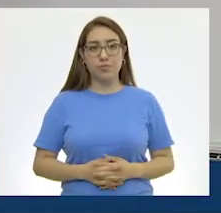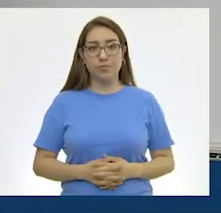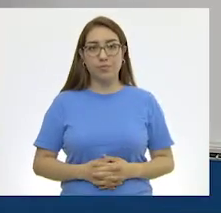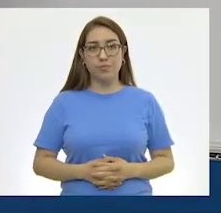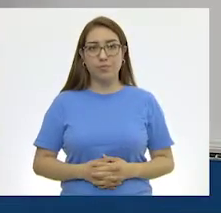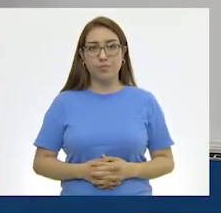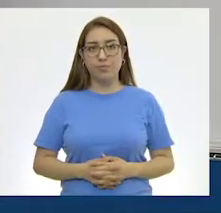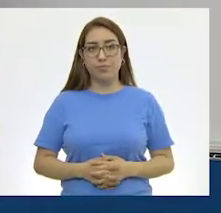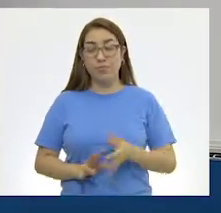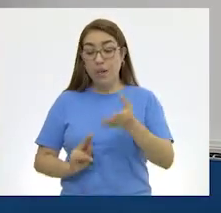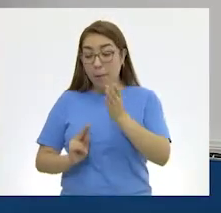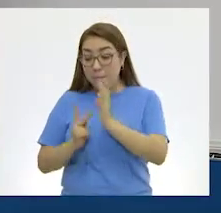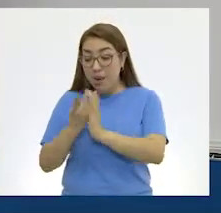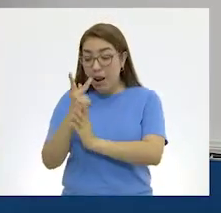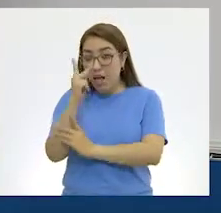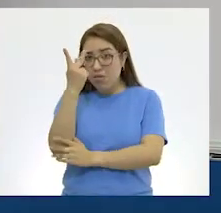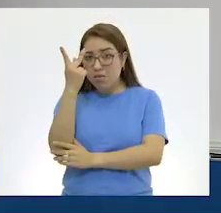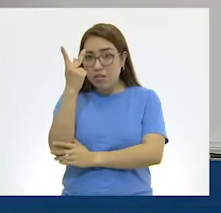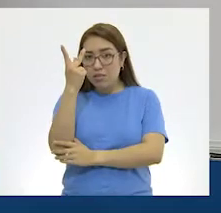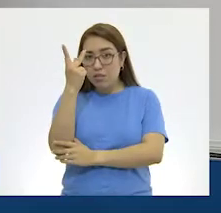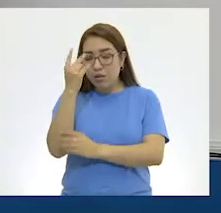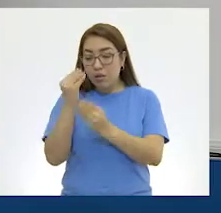Las plantas se reproducen.